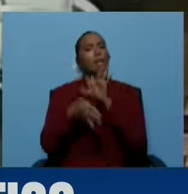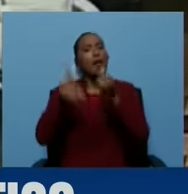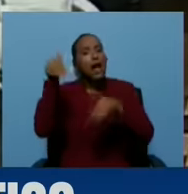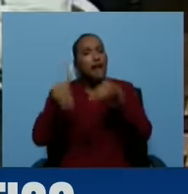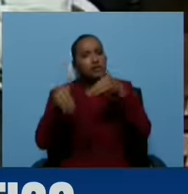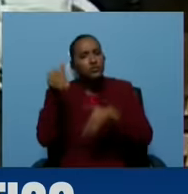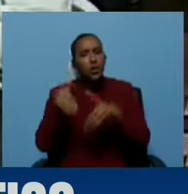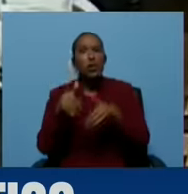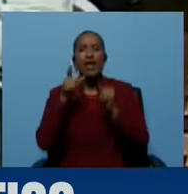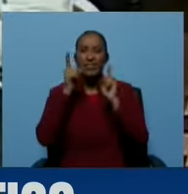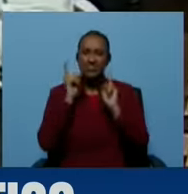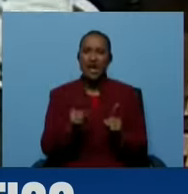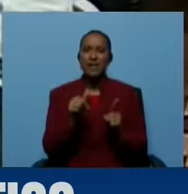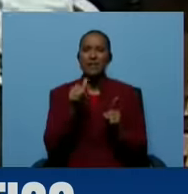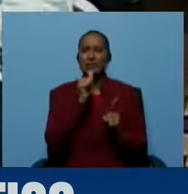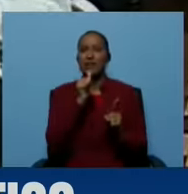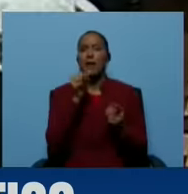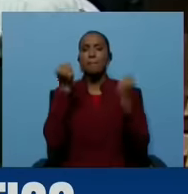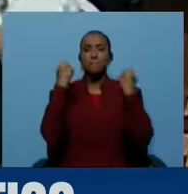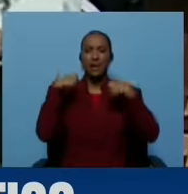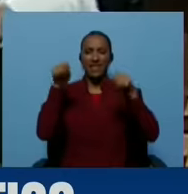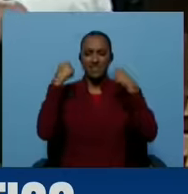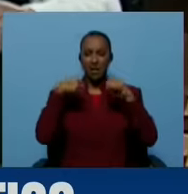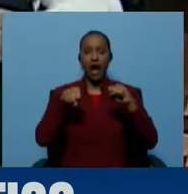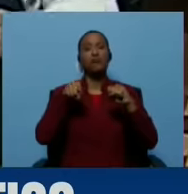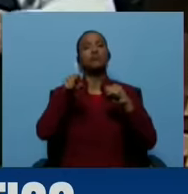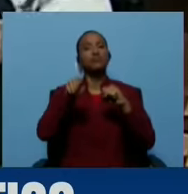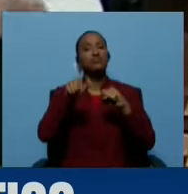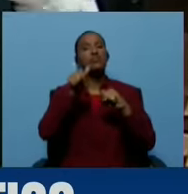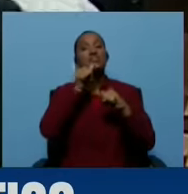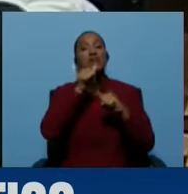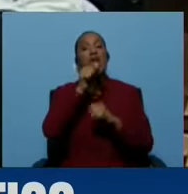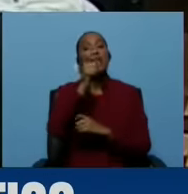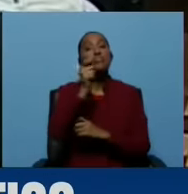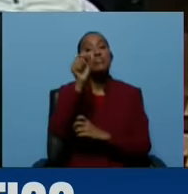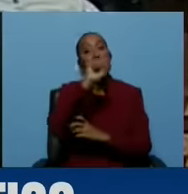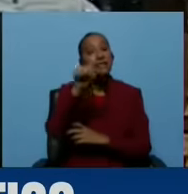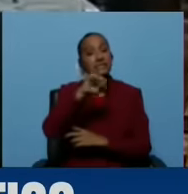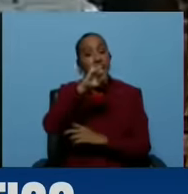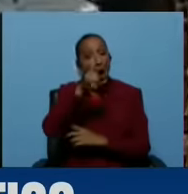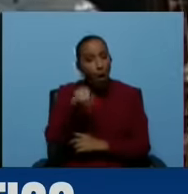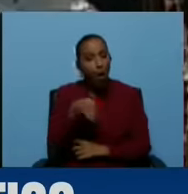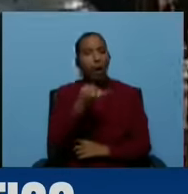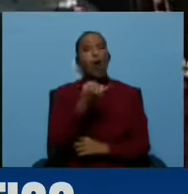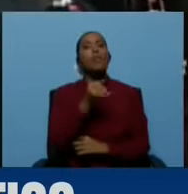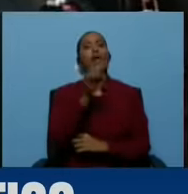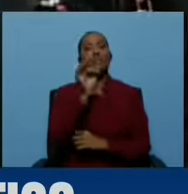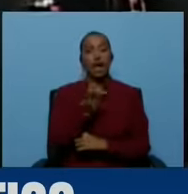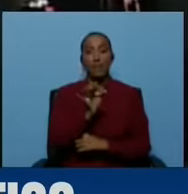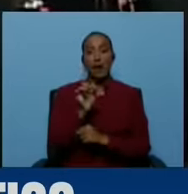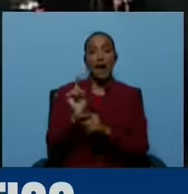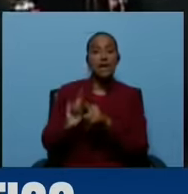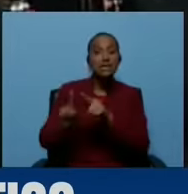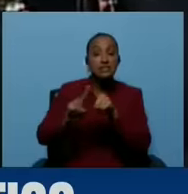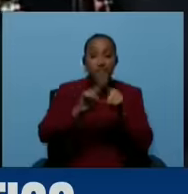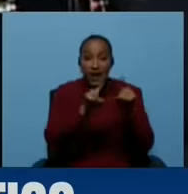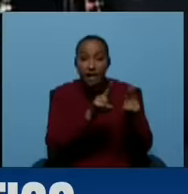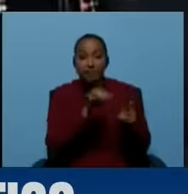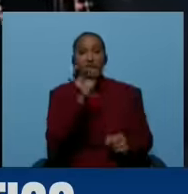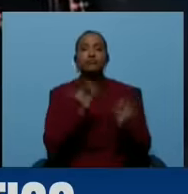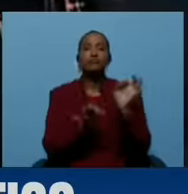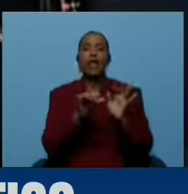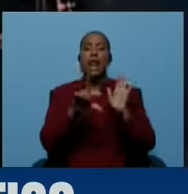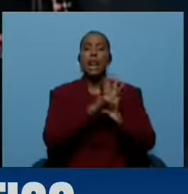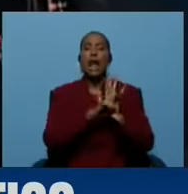será ejercida por la Sala Electoral del Tribunal Supremo de Justicia y los demás tribunales que determine la ley.